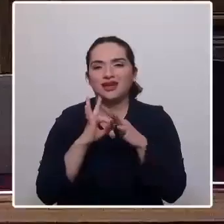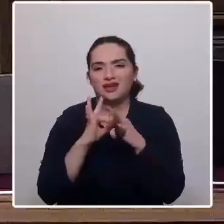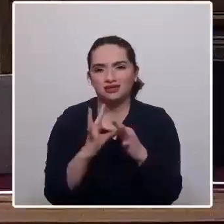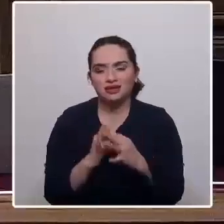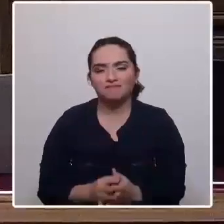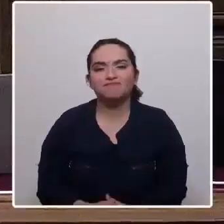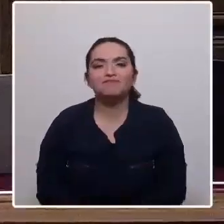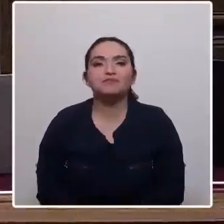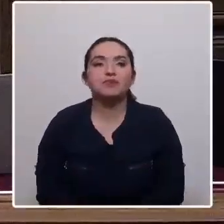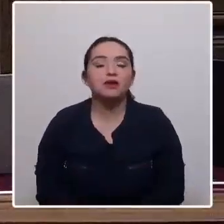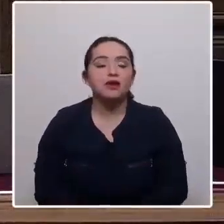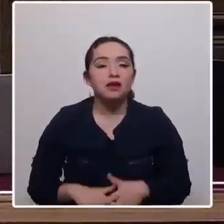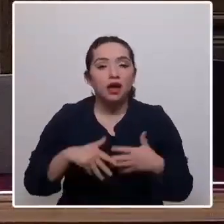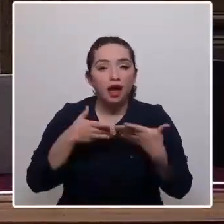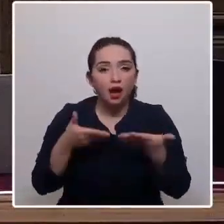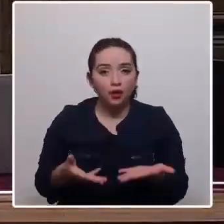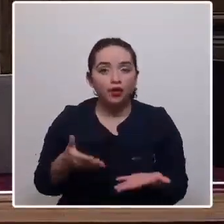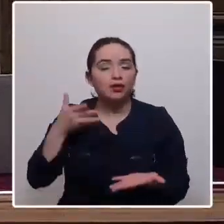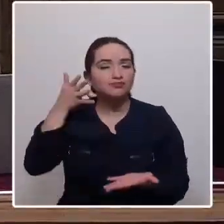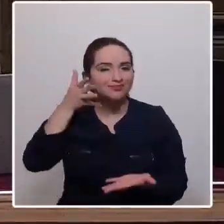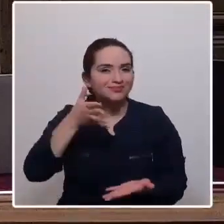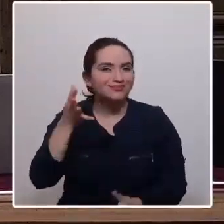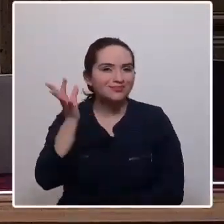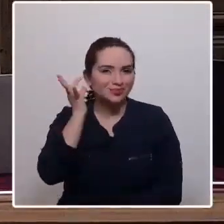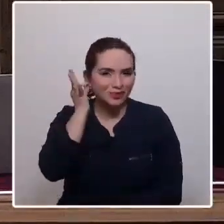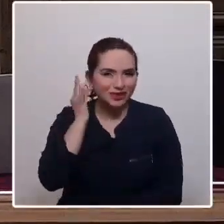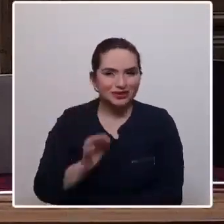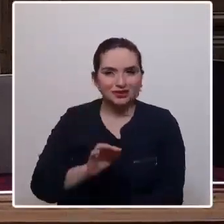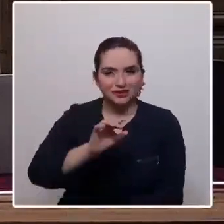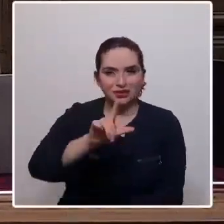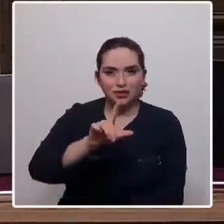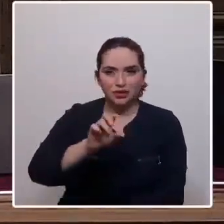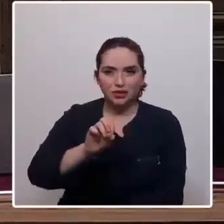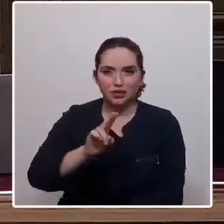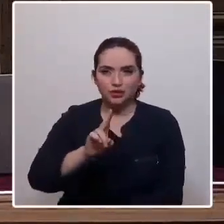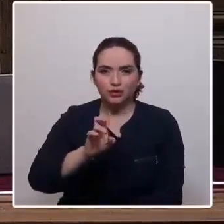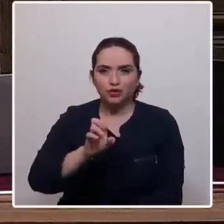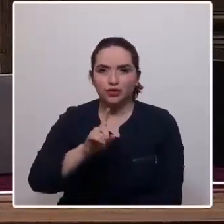Tiene la palabra la convencional Loreto Vallejos.